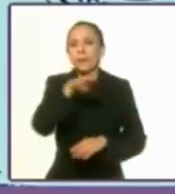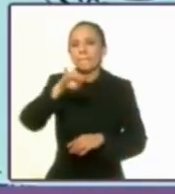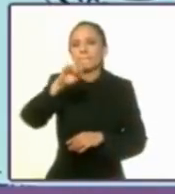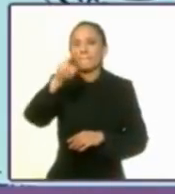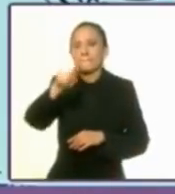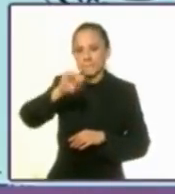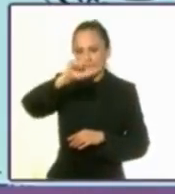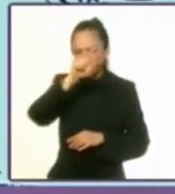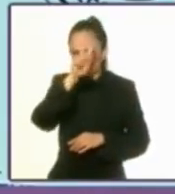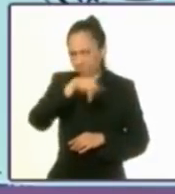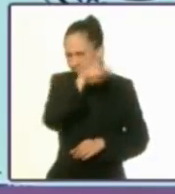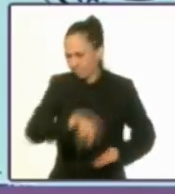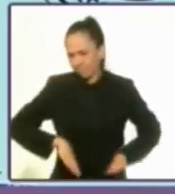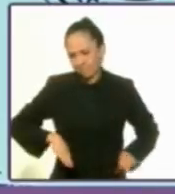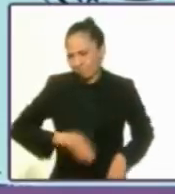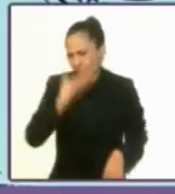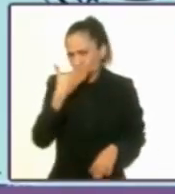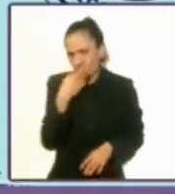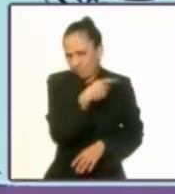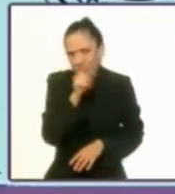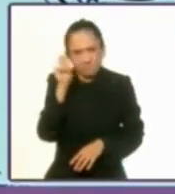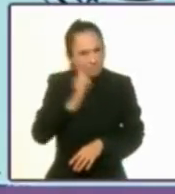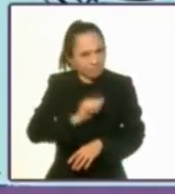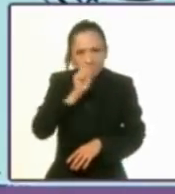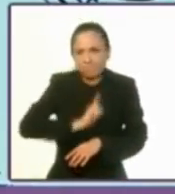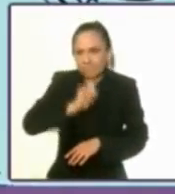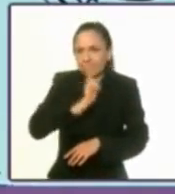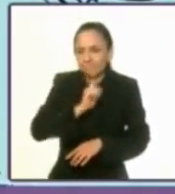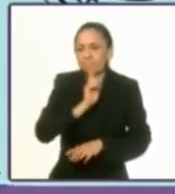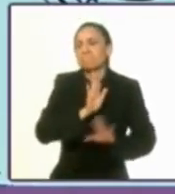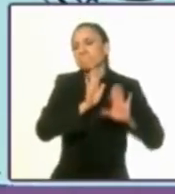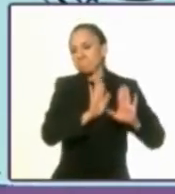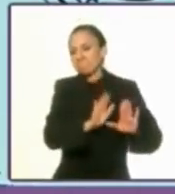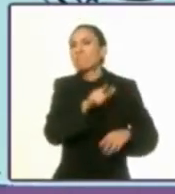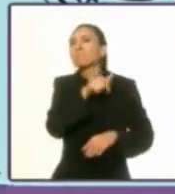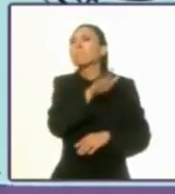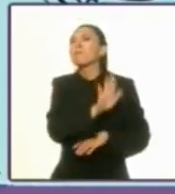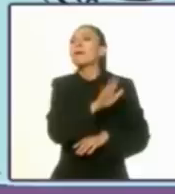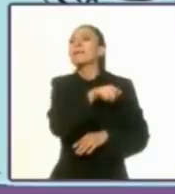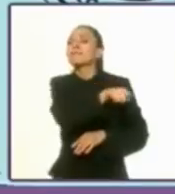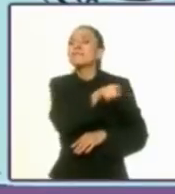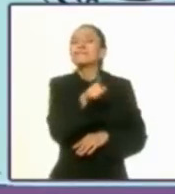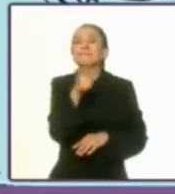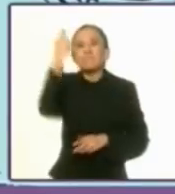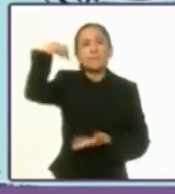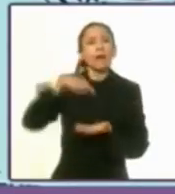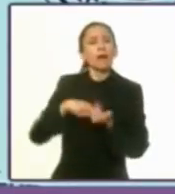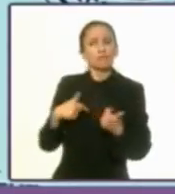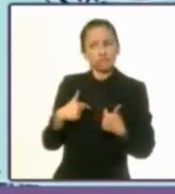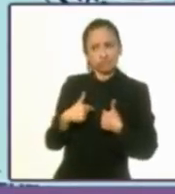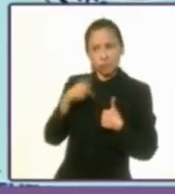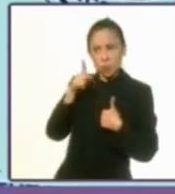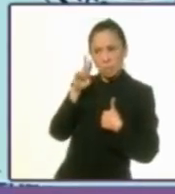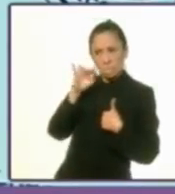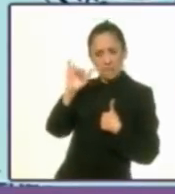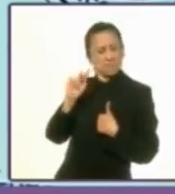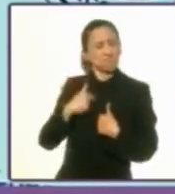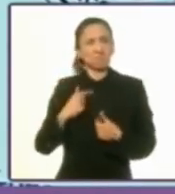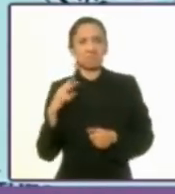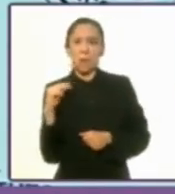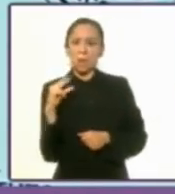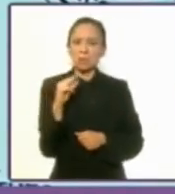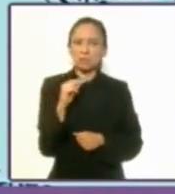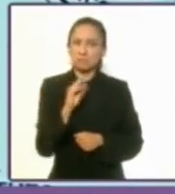mentir yo creo que se está tomando muy en serio eso de que él dice que no es priísta porque yo creo que no te